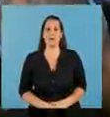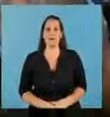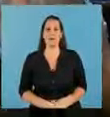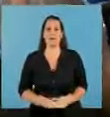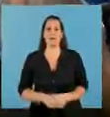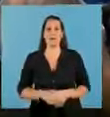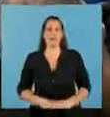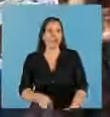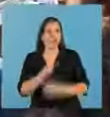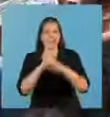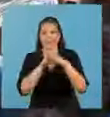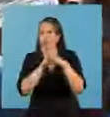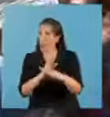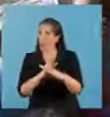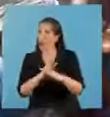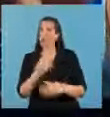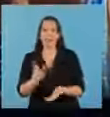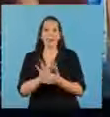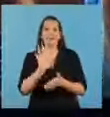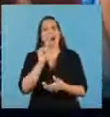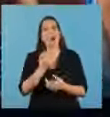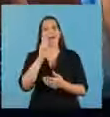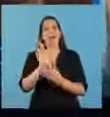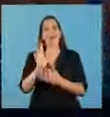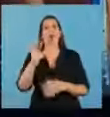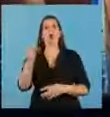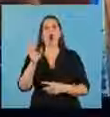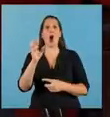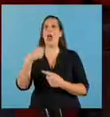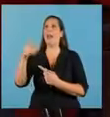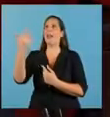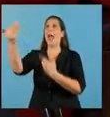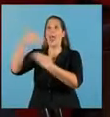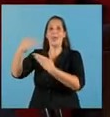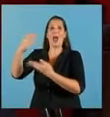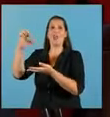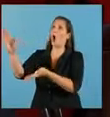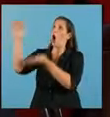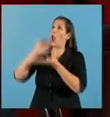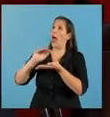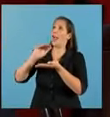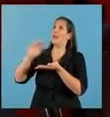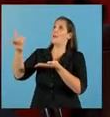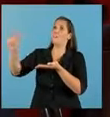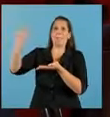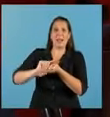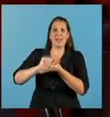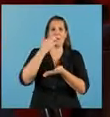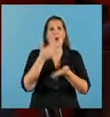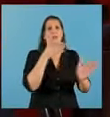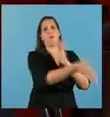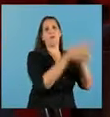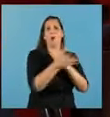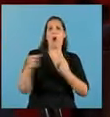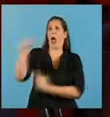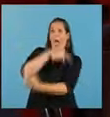Nunca más a la puerta giratoria de dólares que ingresan por el endeudamiento y se fugan dejando tierra arrasada a su